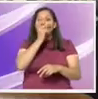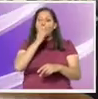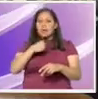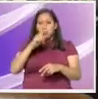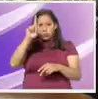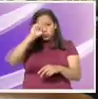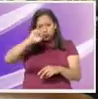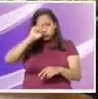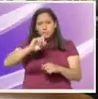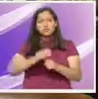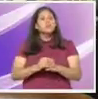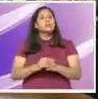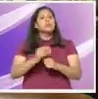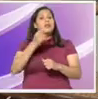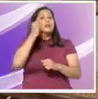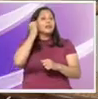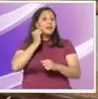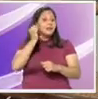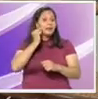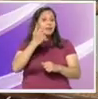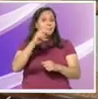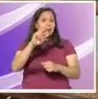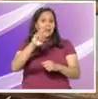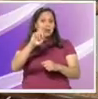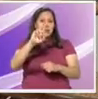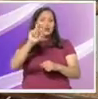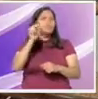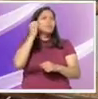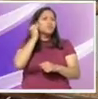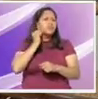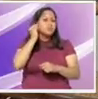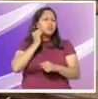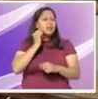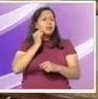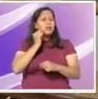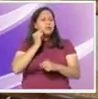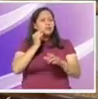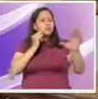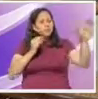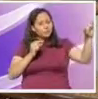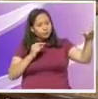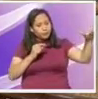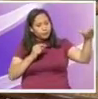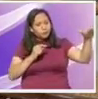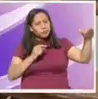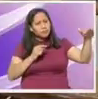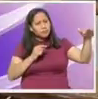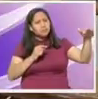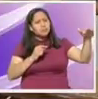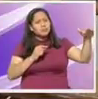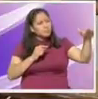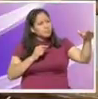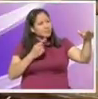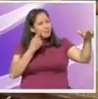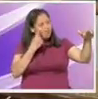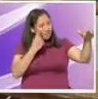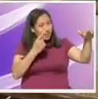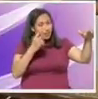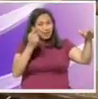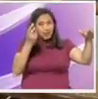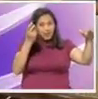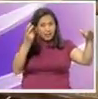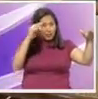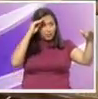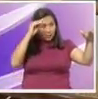¿no? Exactamente. Y entonces Vicente Guerrero lo toma del hombro y frente a sus hombres les dice, miren, este señor es